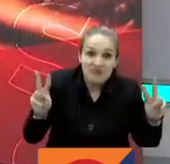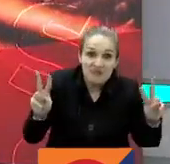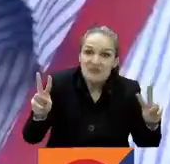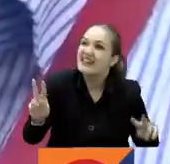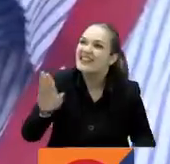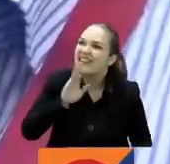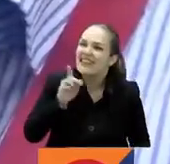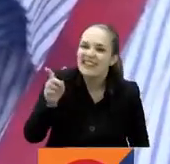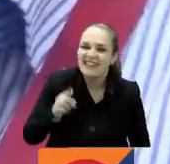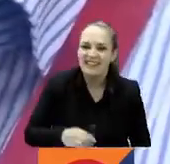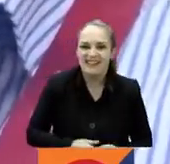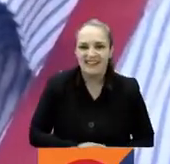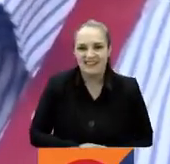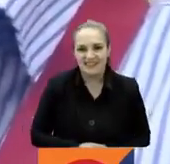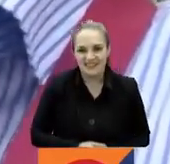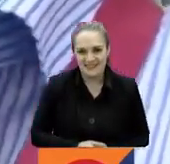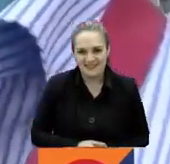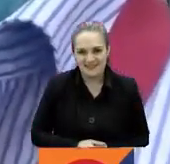tiene en este momento?